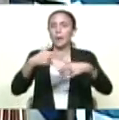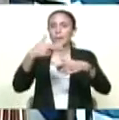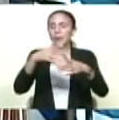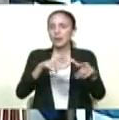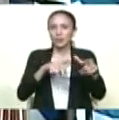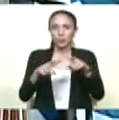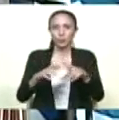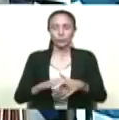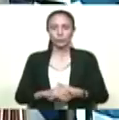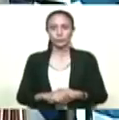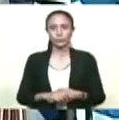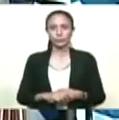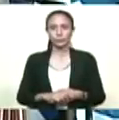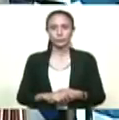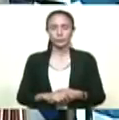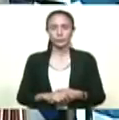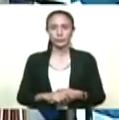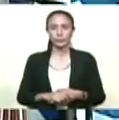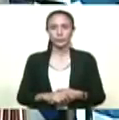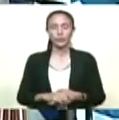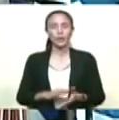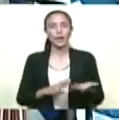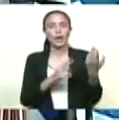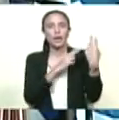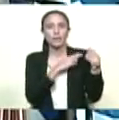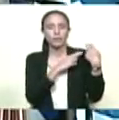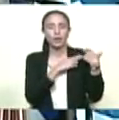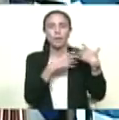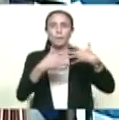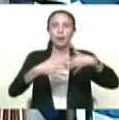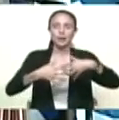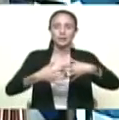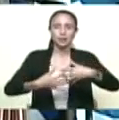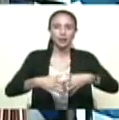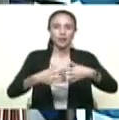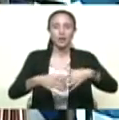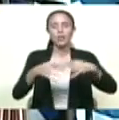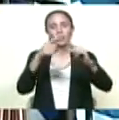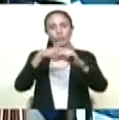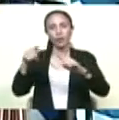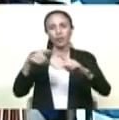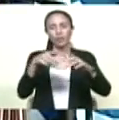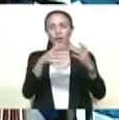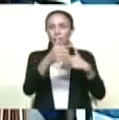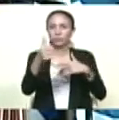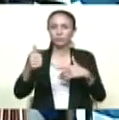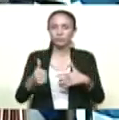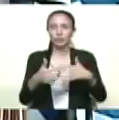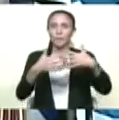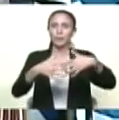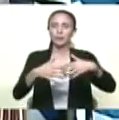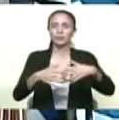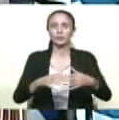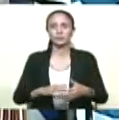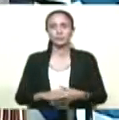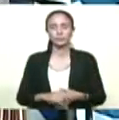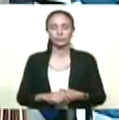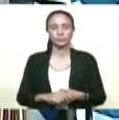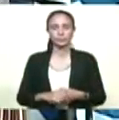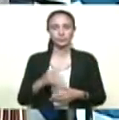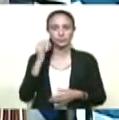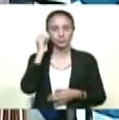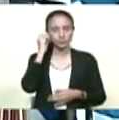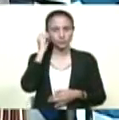su presidente jose angel pereyra y el ex presidente de pedevesa nelson martínez